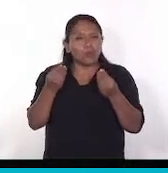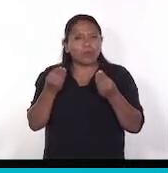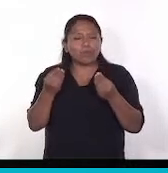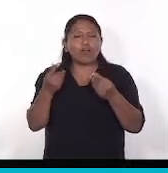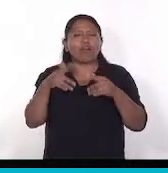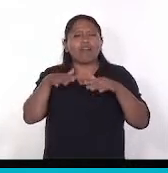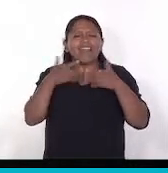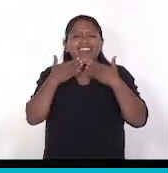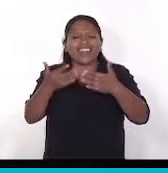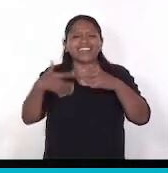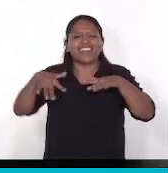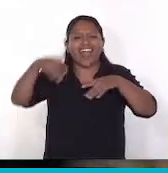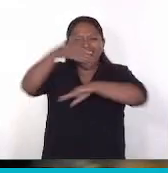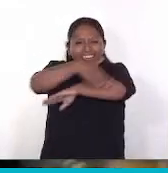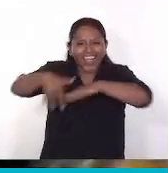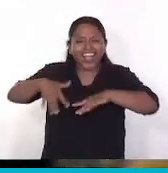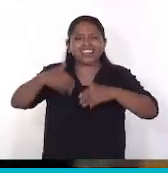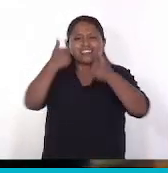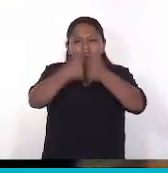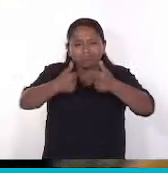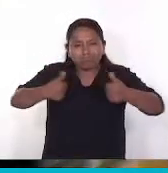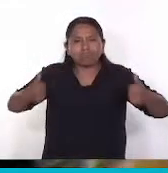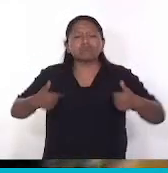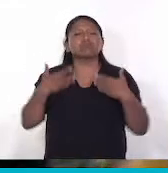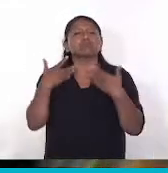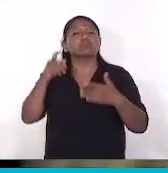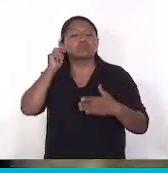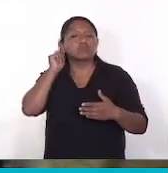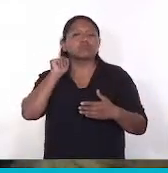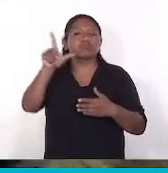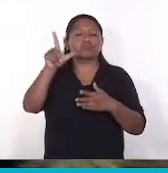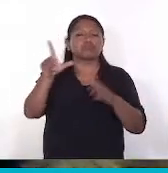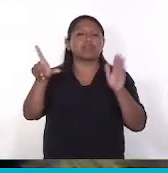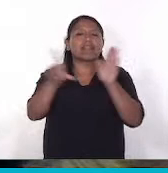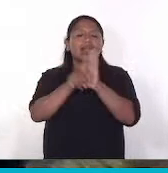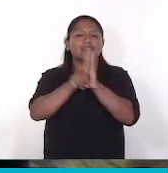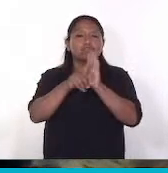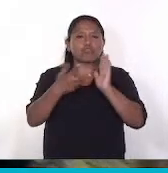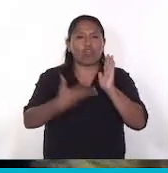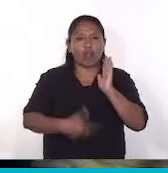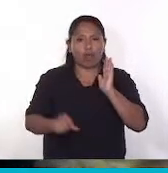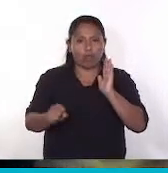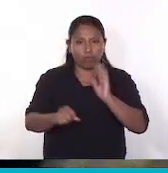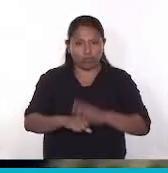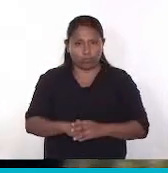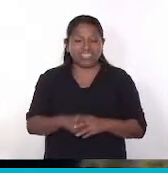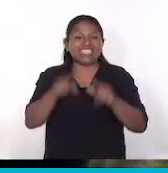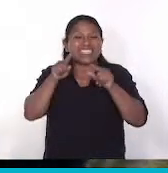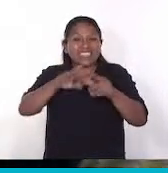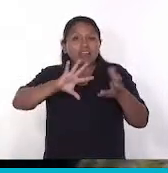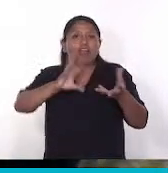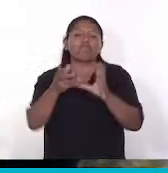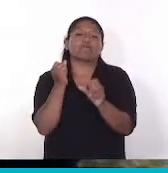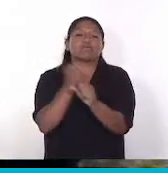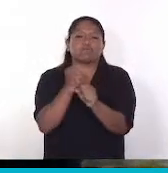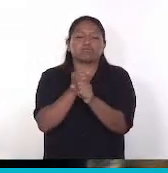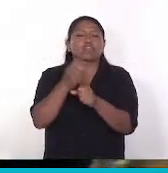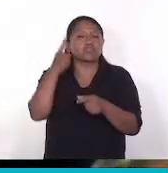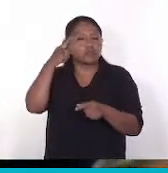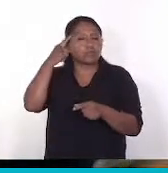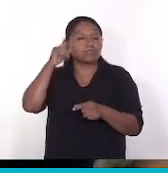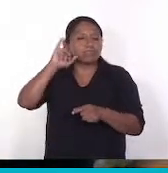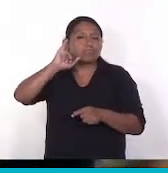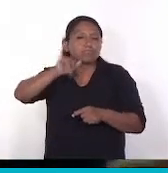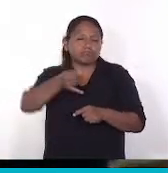las calles, en las calles, pudimos lograr la legalización del aborto. Y ese es el camino en el que yo creo